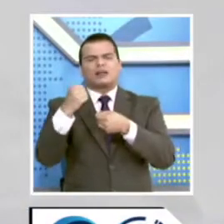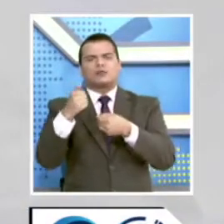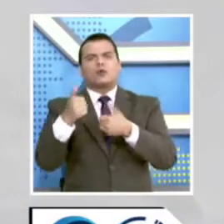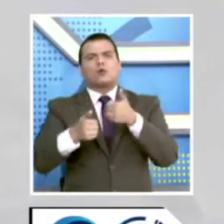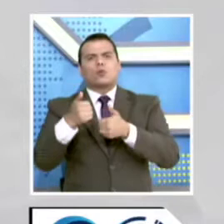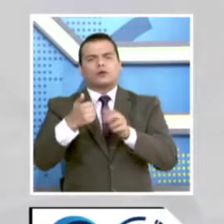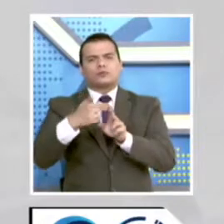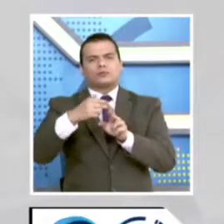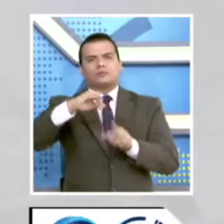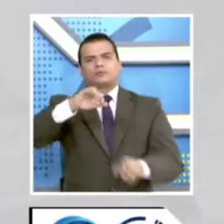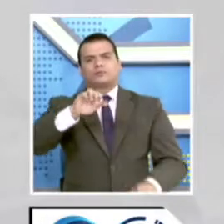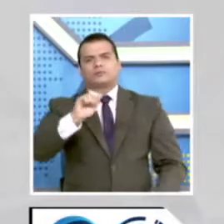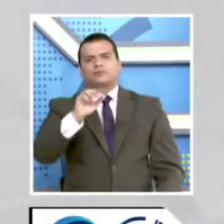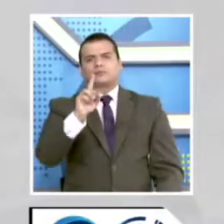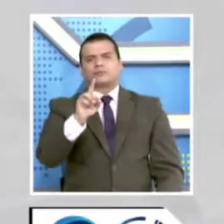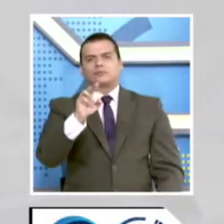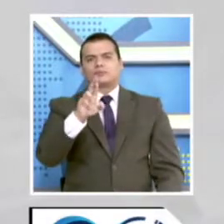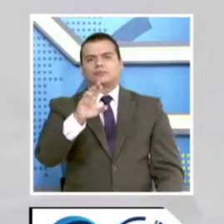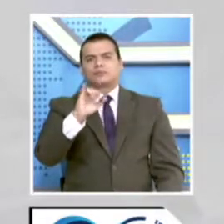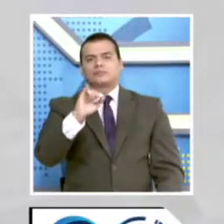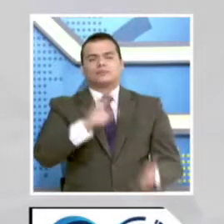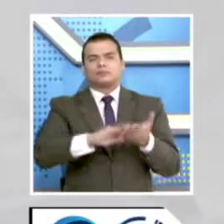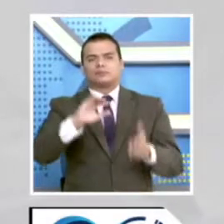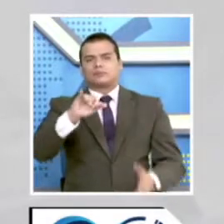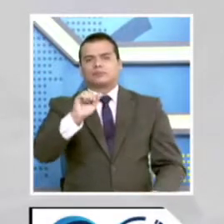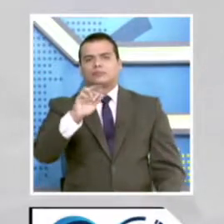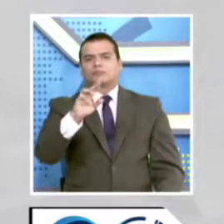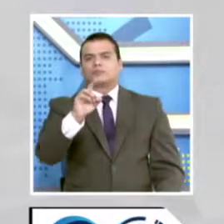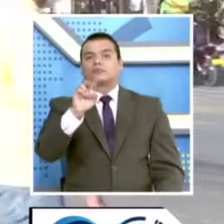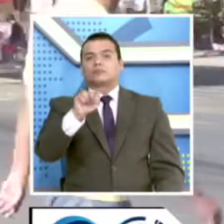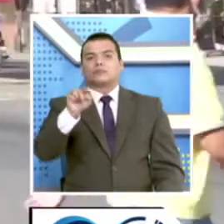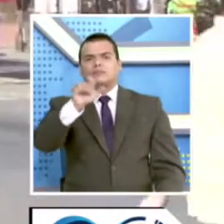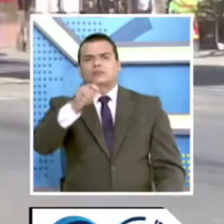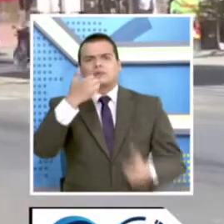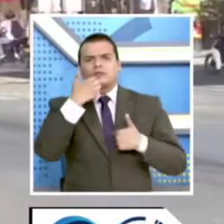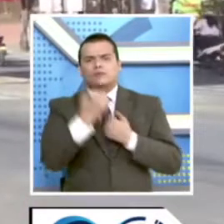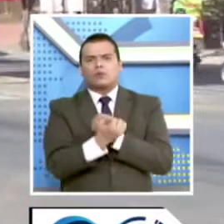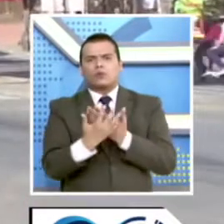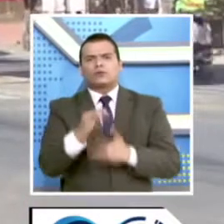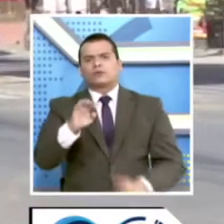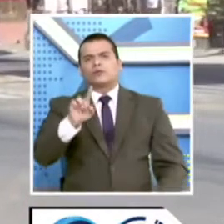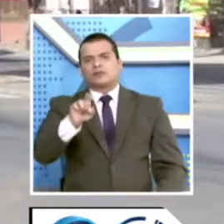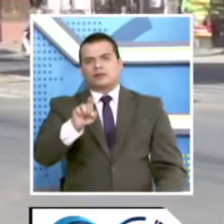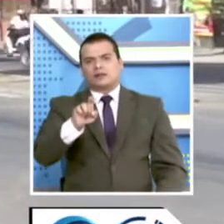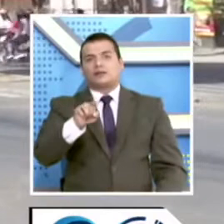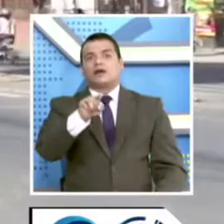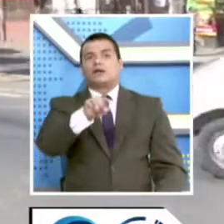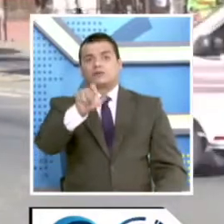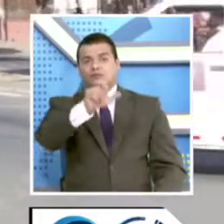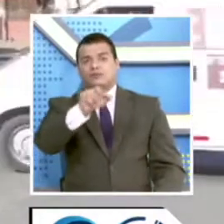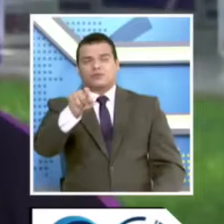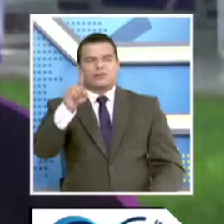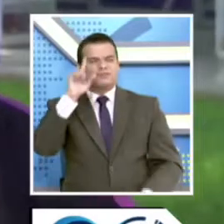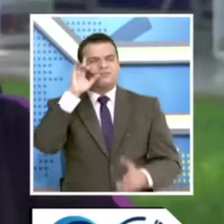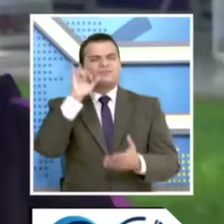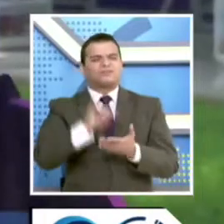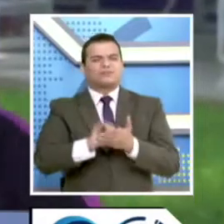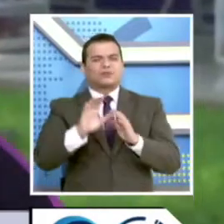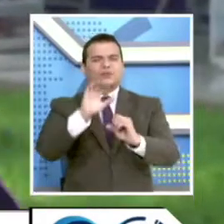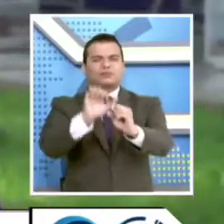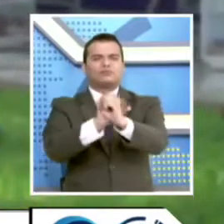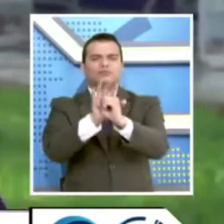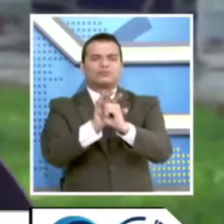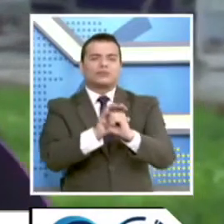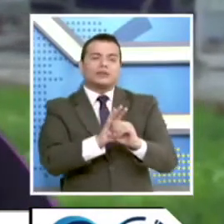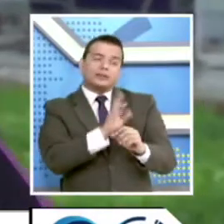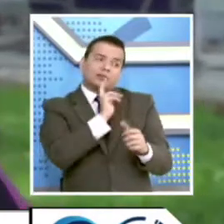Jardín. Allí se reportan 96 casos de contagiados. En este sector, algunos habitantes son más escépticos. Sí, pues yo pienso